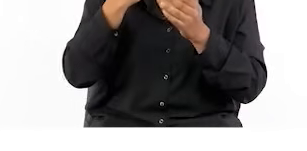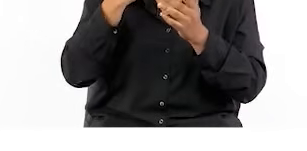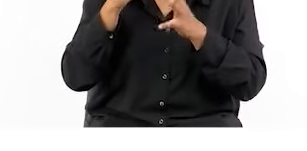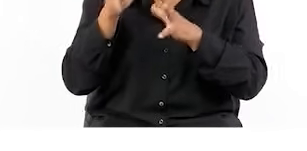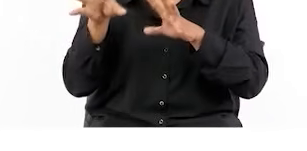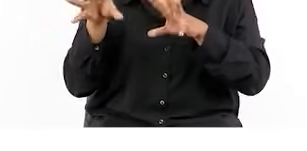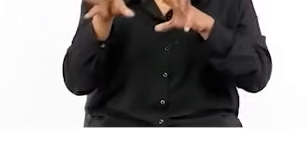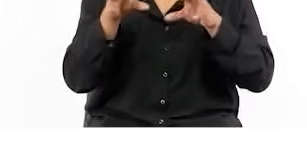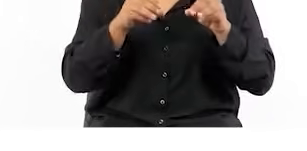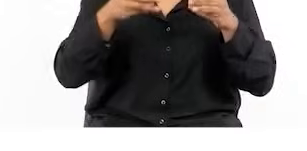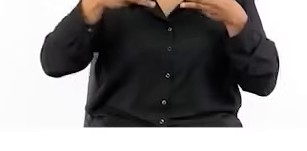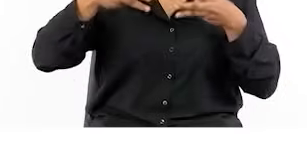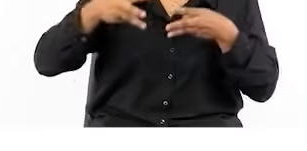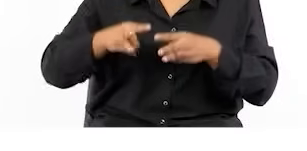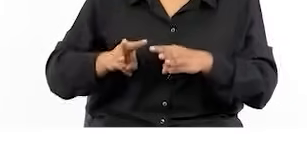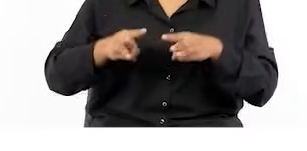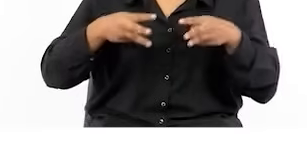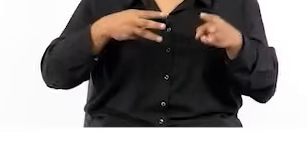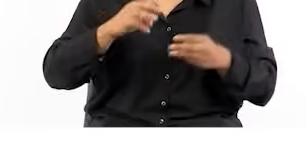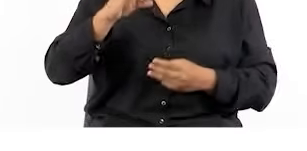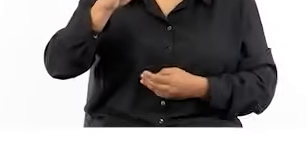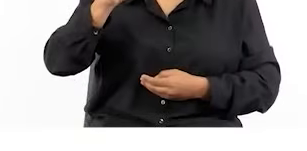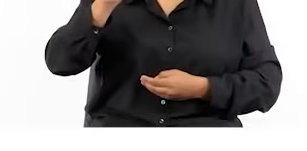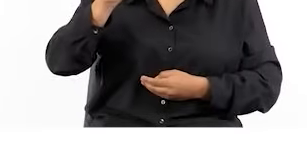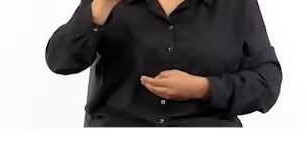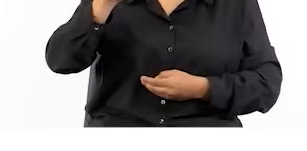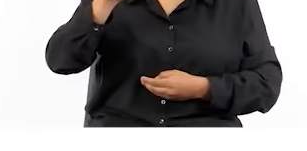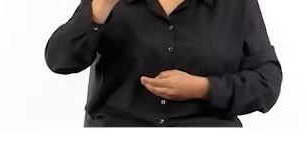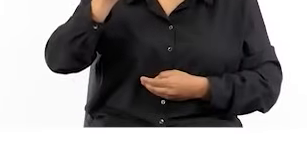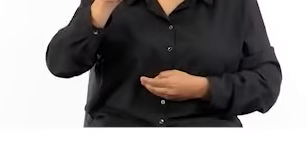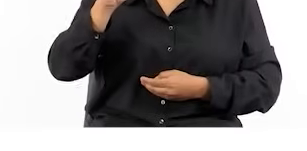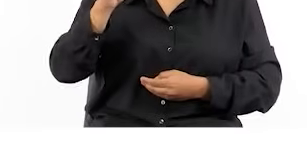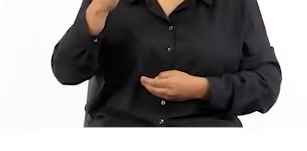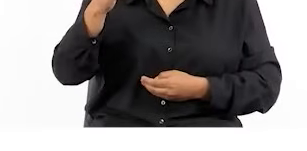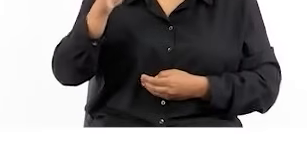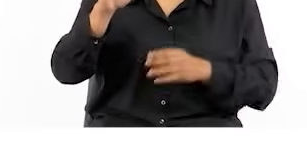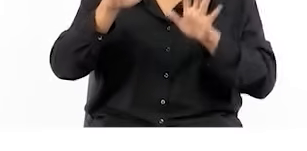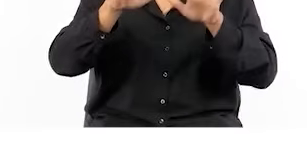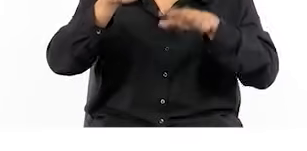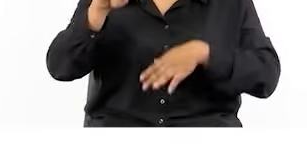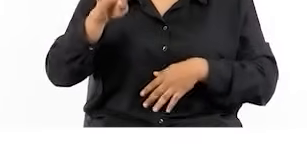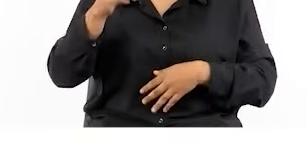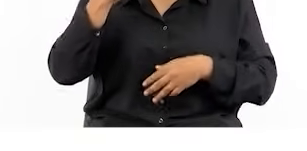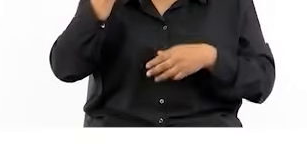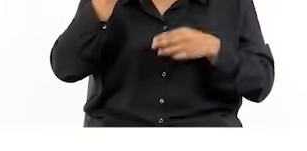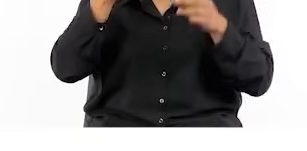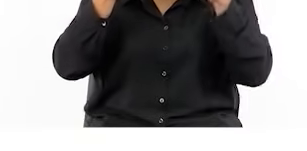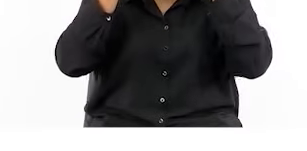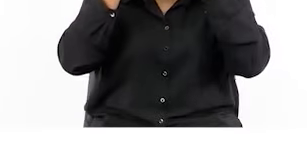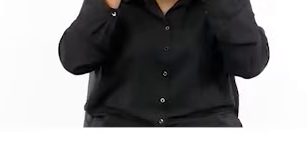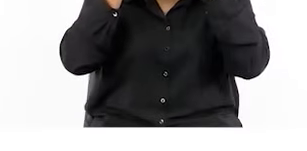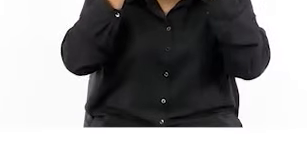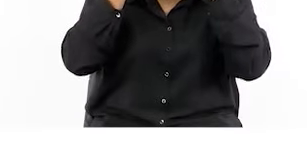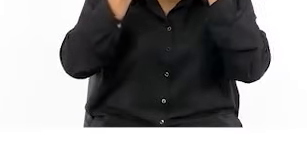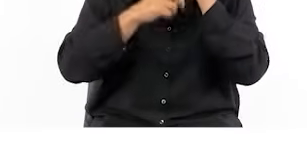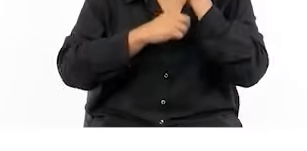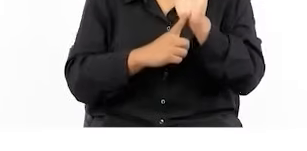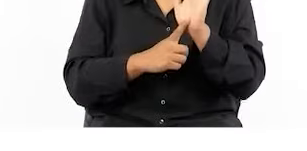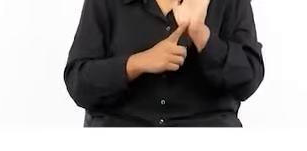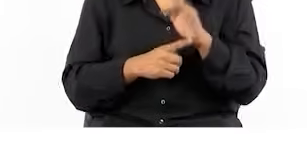datación absoluta es la que se le aplica el método de radiocarbono o de carbono 14. Por ejemplo, en esta